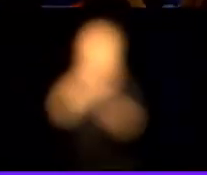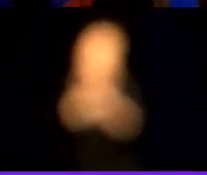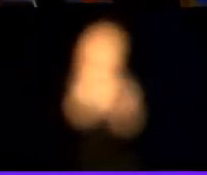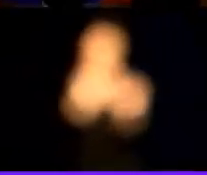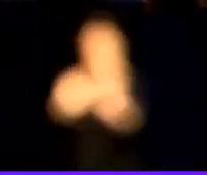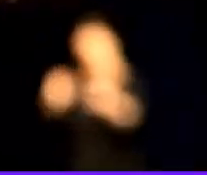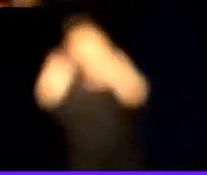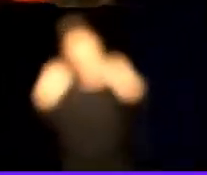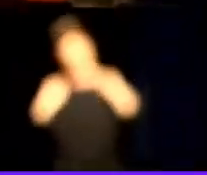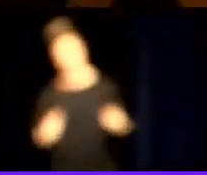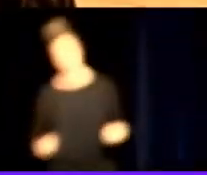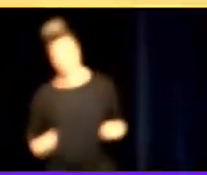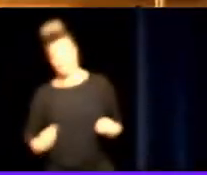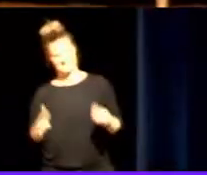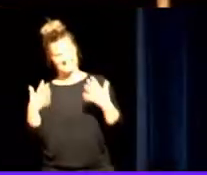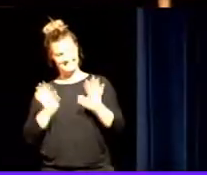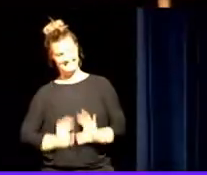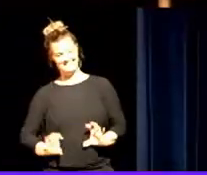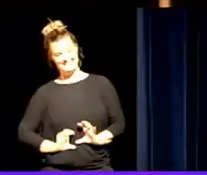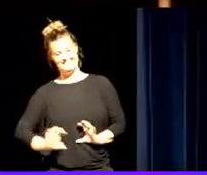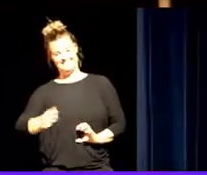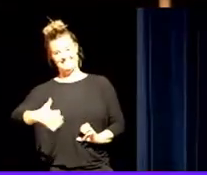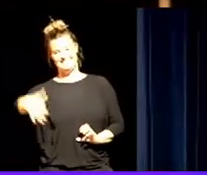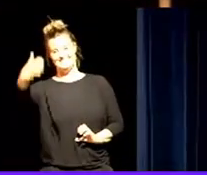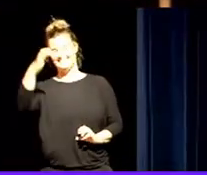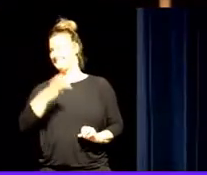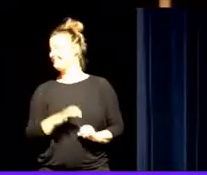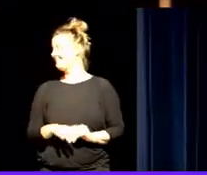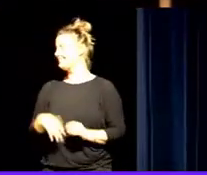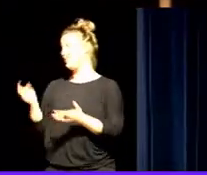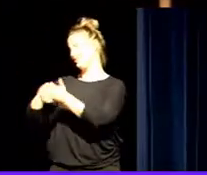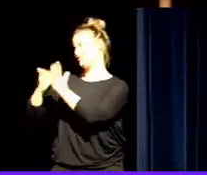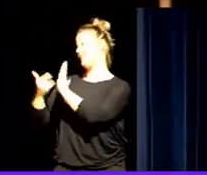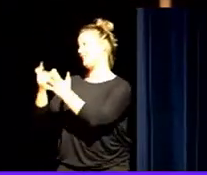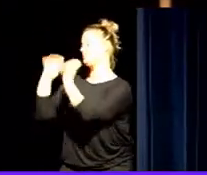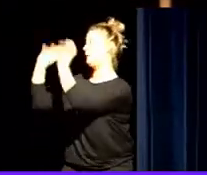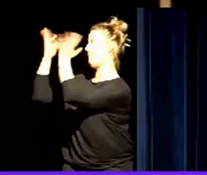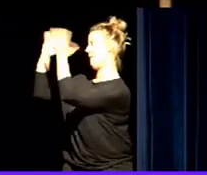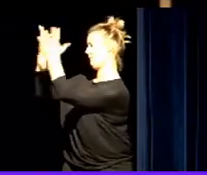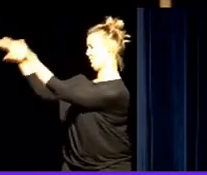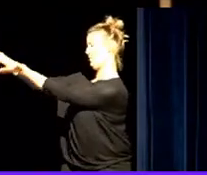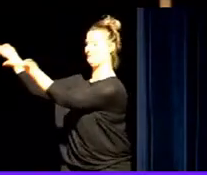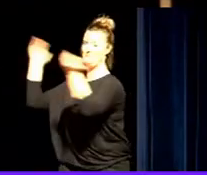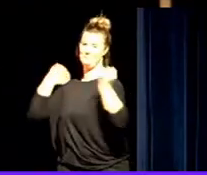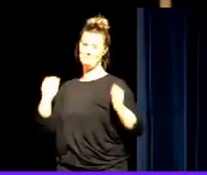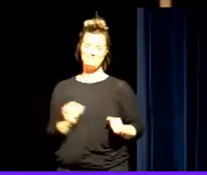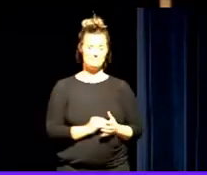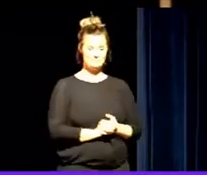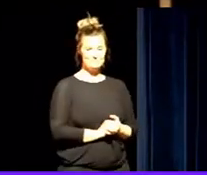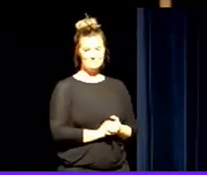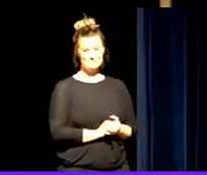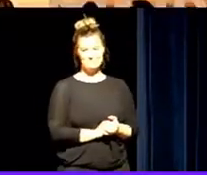preparado, Estaba preparado aquí con los técnicos, les damos un aplauso,